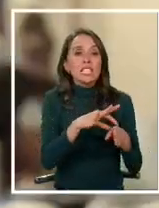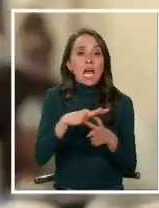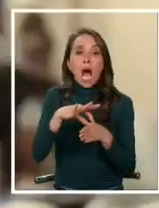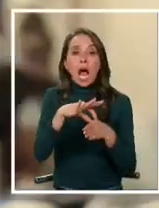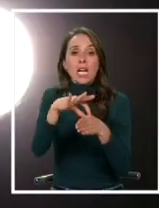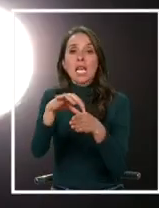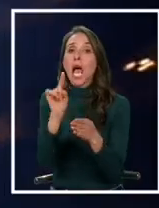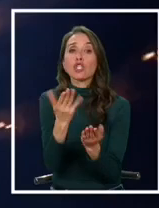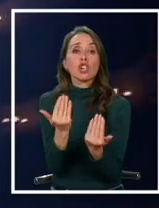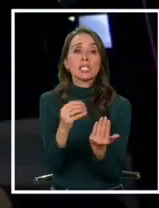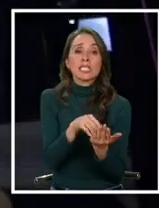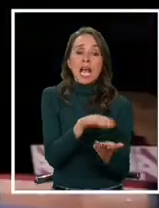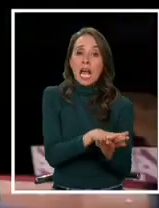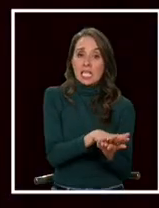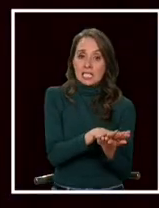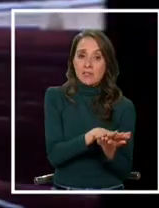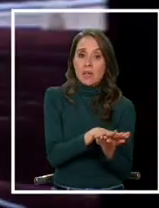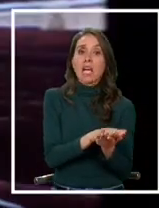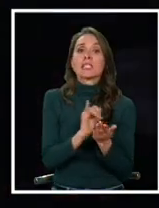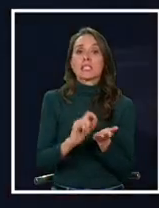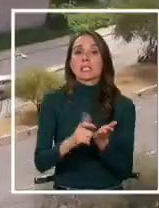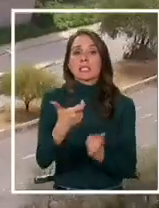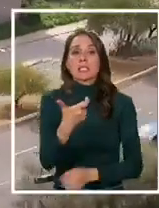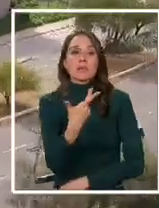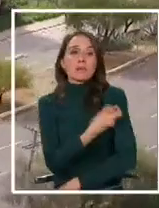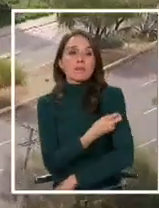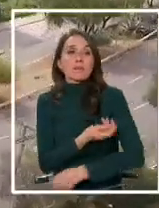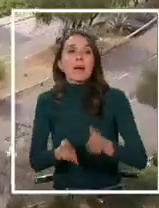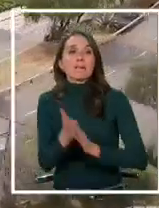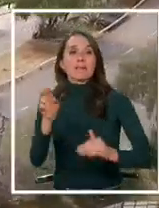que no requieren de reserva pero sí de pase de